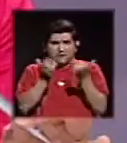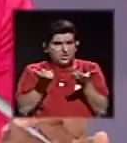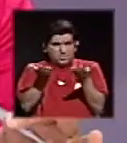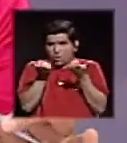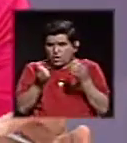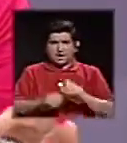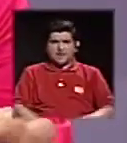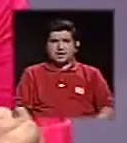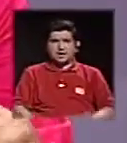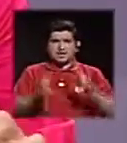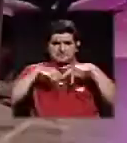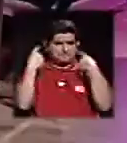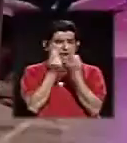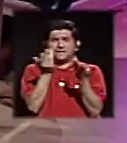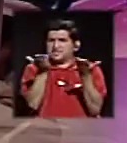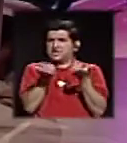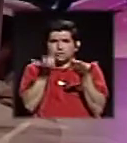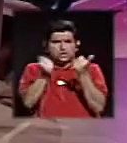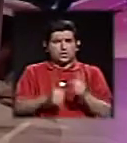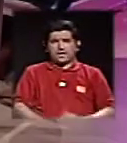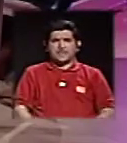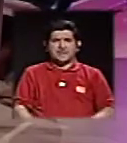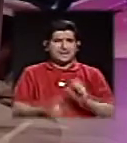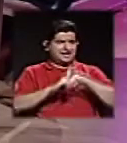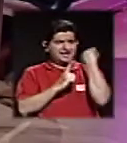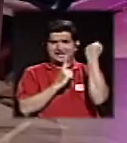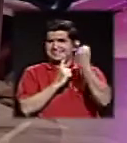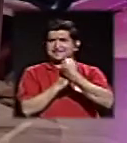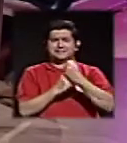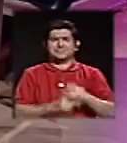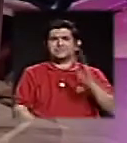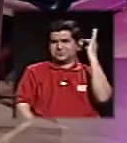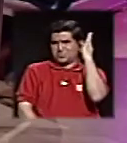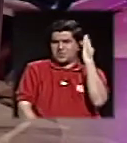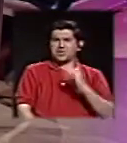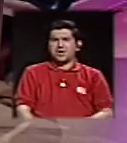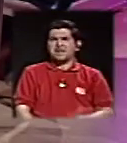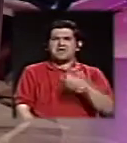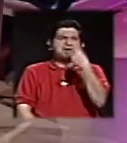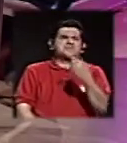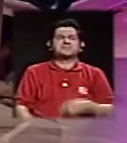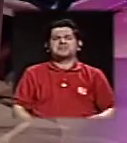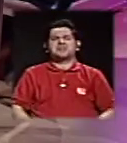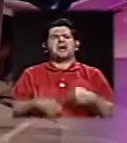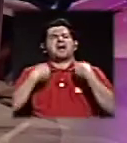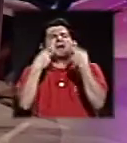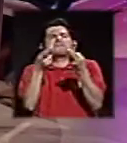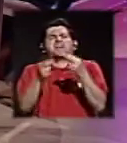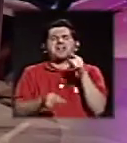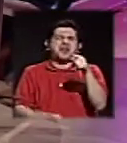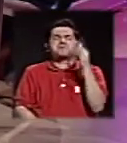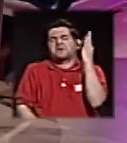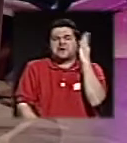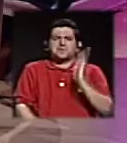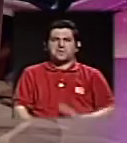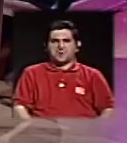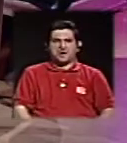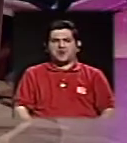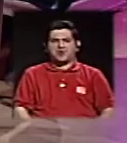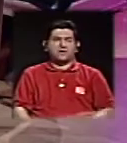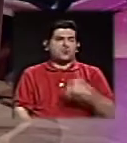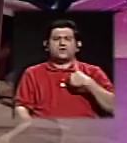en los partidos no querían eso siempre existen que las mujeres se decían que era regalar lo que por ser mujer verdad o que